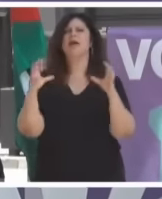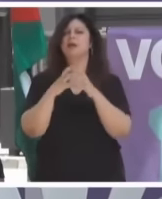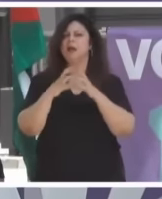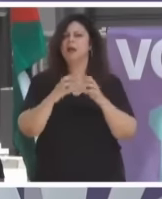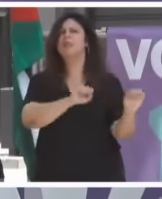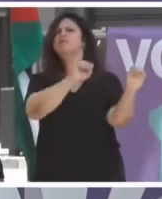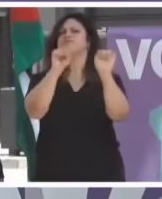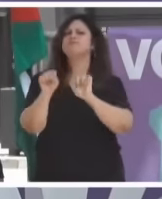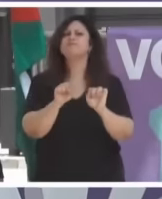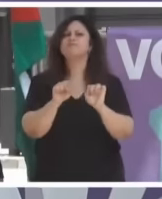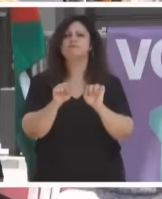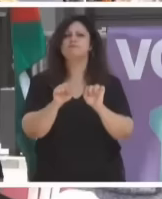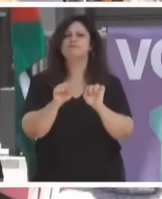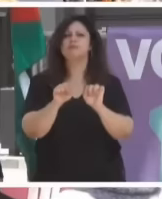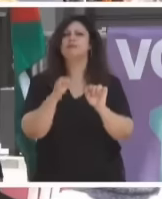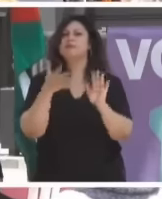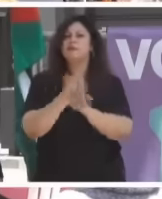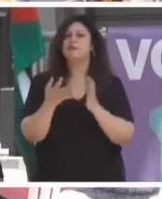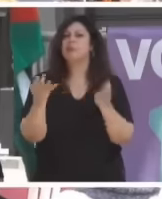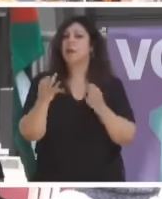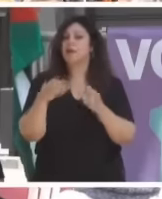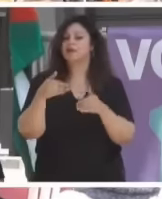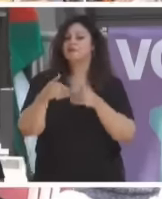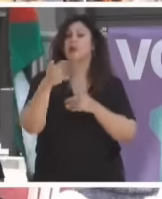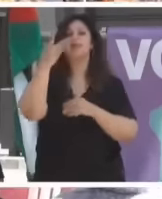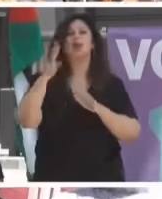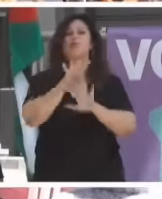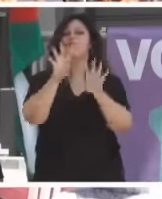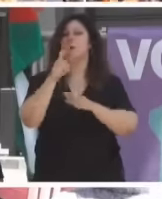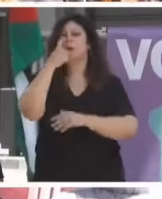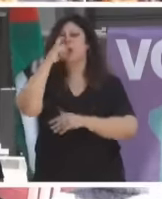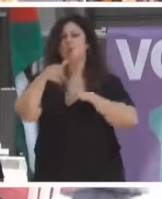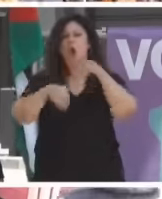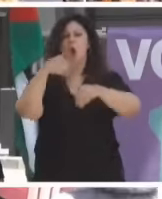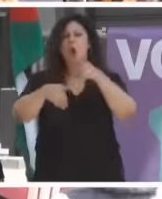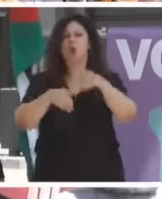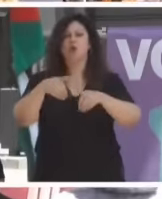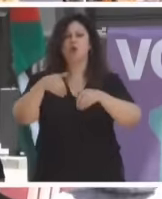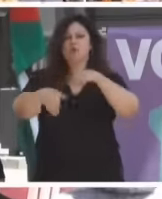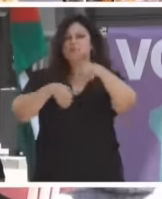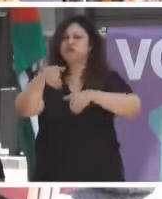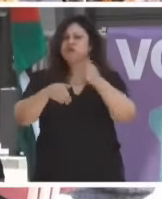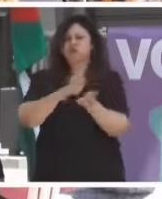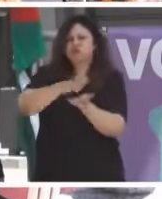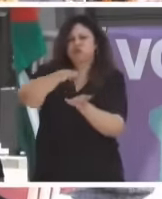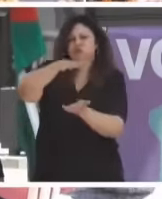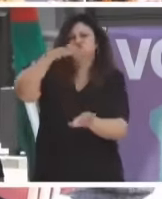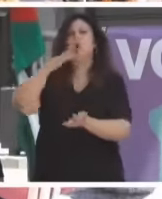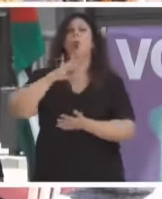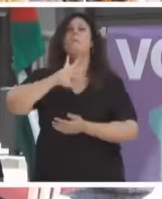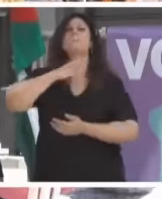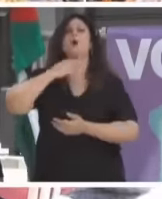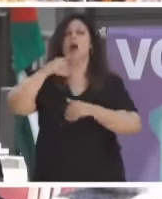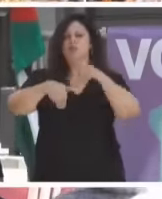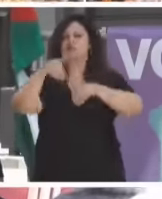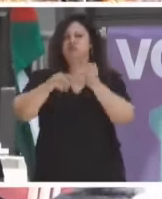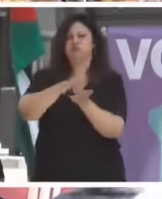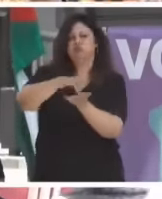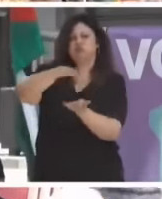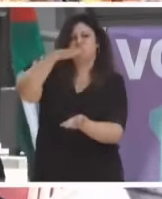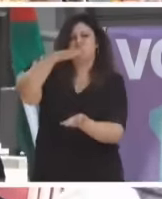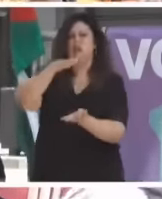Granada, pasa porque las urnas este próximo 9 de junio se llenen de votos morados. Porque